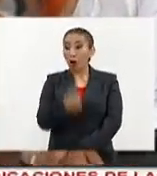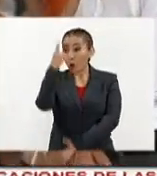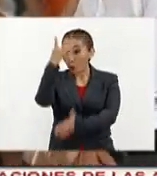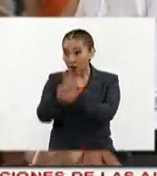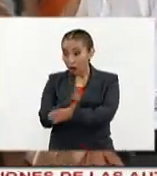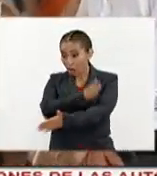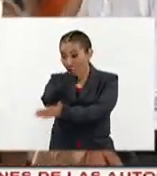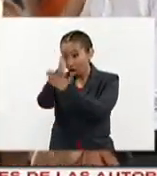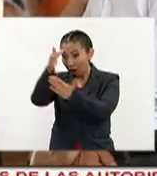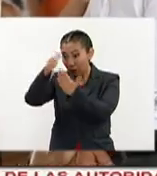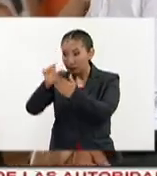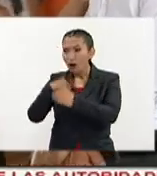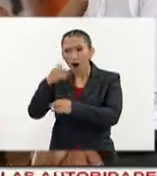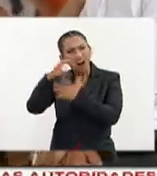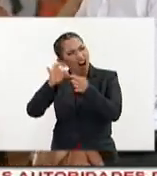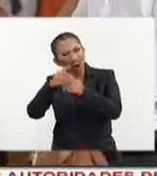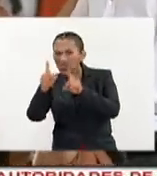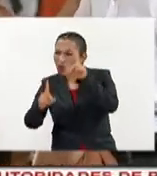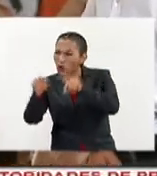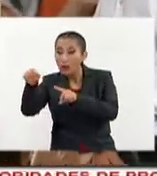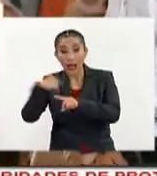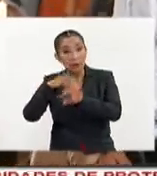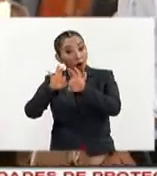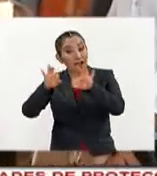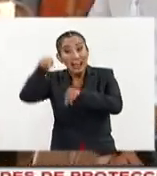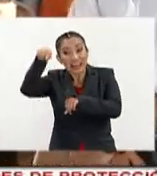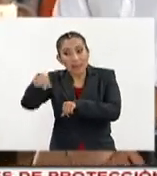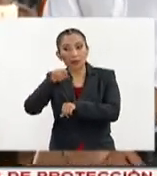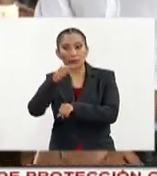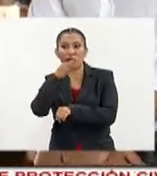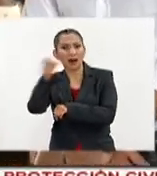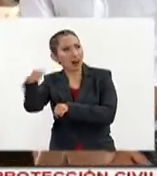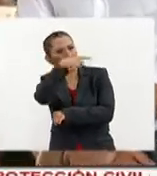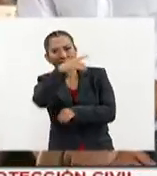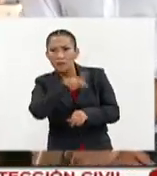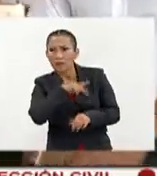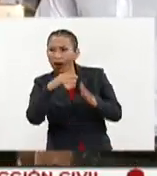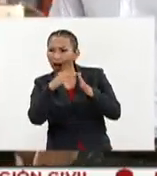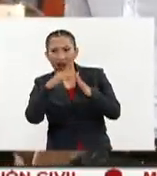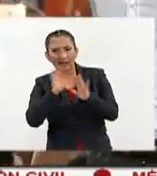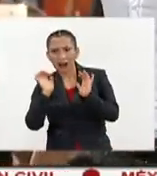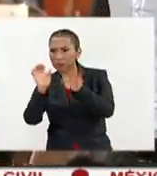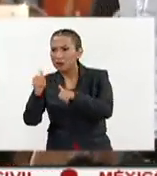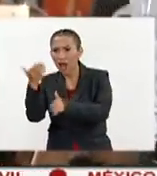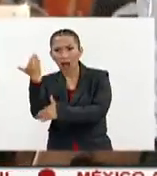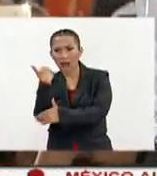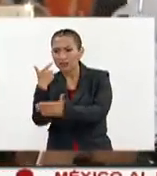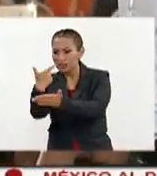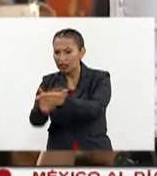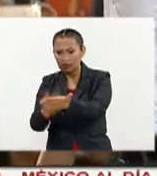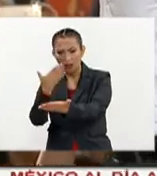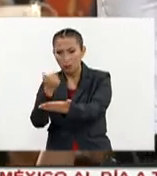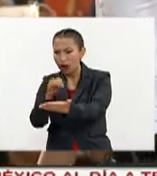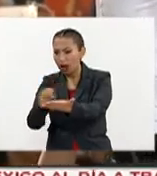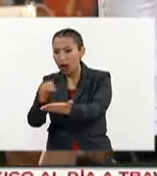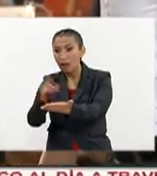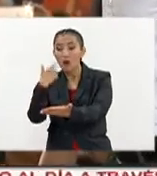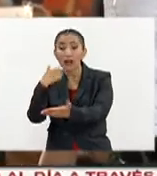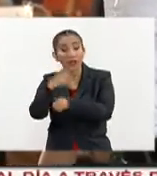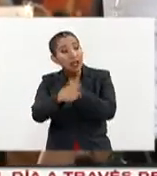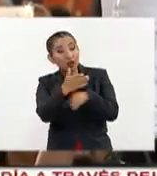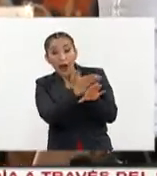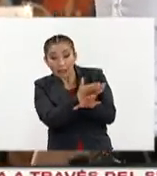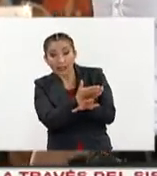con ir a la mesa de aclaración. Será importante que ahí nos avisen que su vivienda no estuvo originalmente censada porque no tuvo